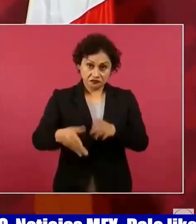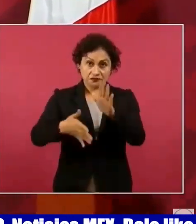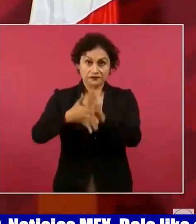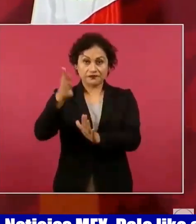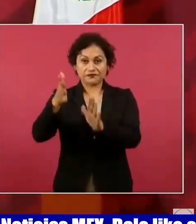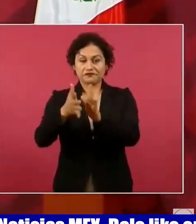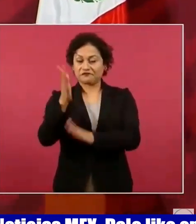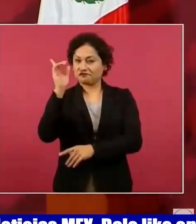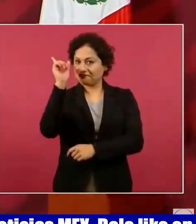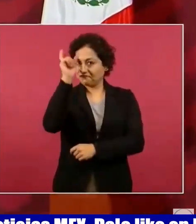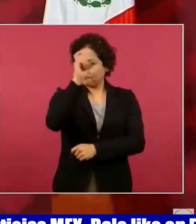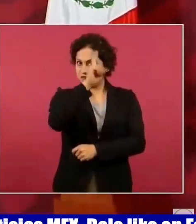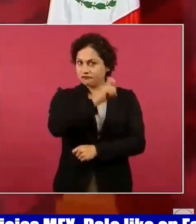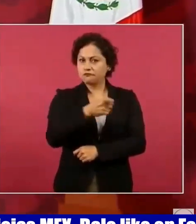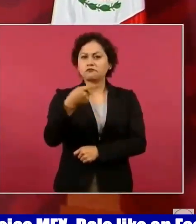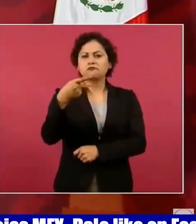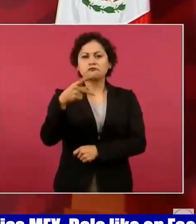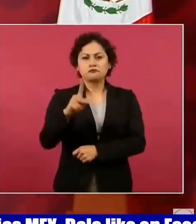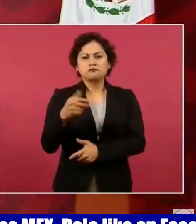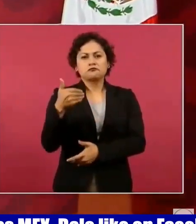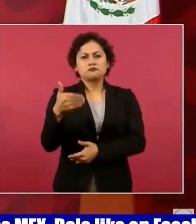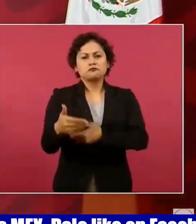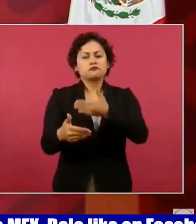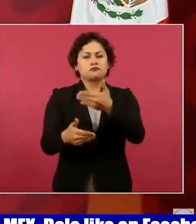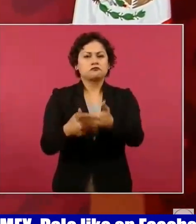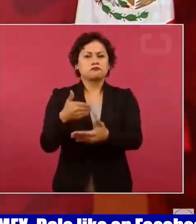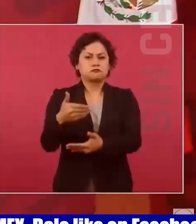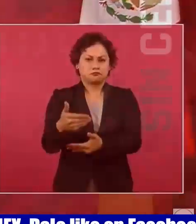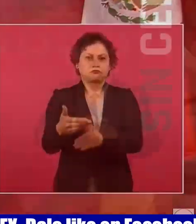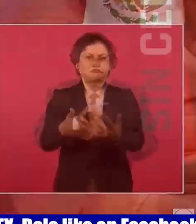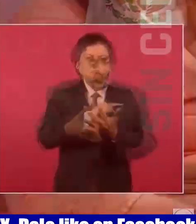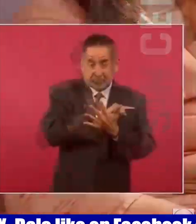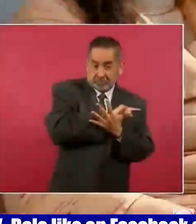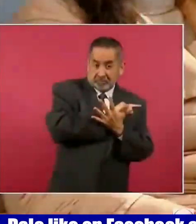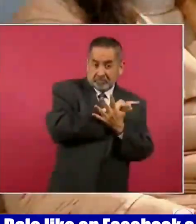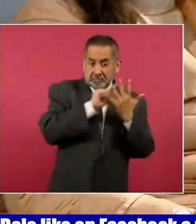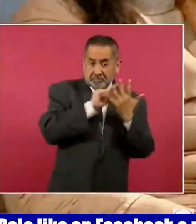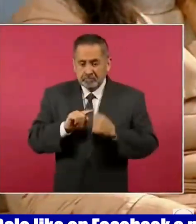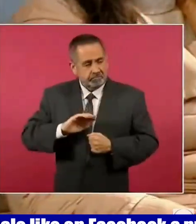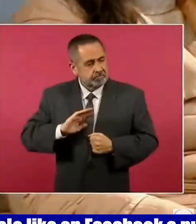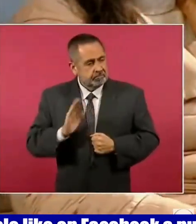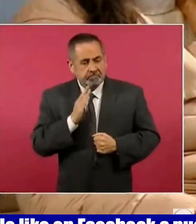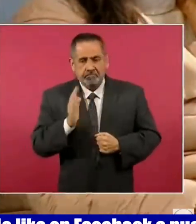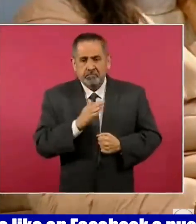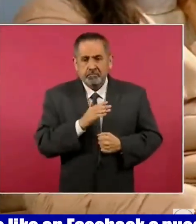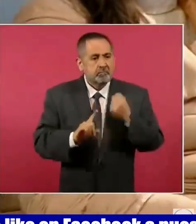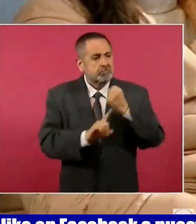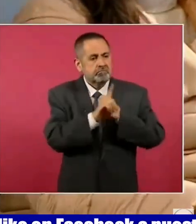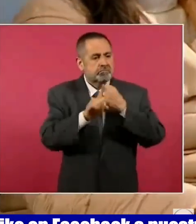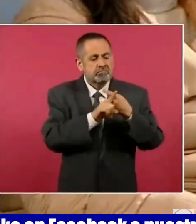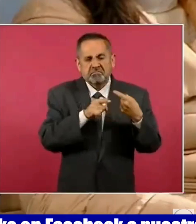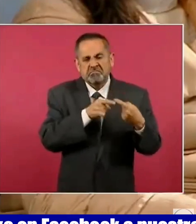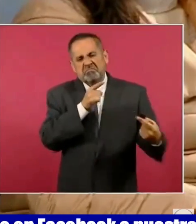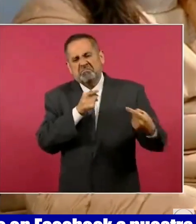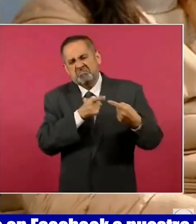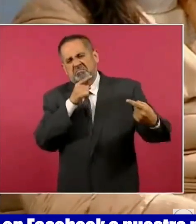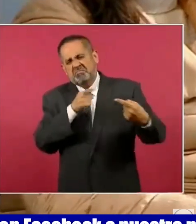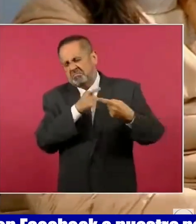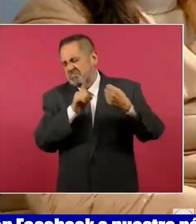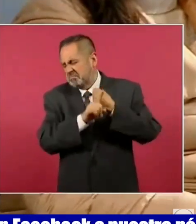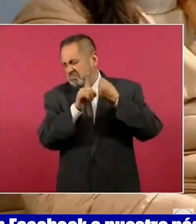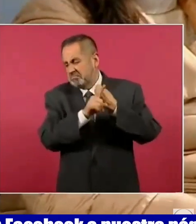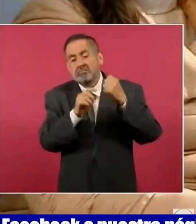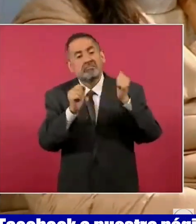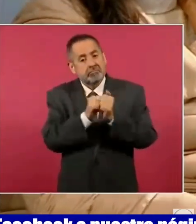Luego, Ledesma, Ernesto Ledesma de Rompeviento, y en esto mismo se lo voy a comentar, denunció en la